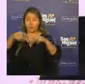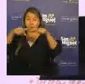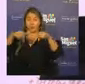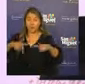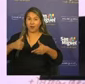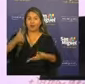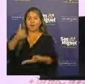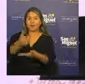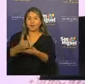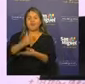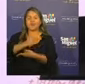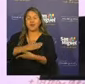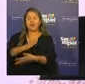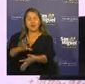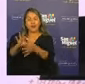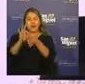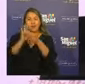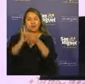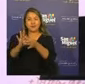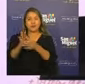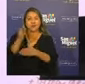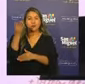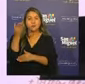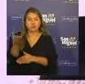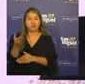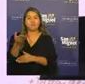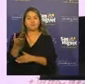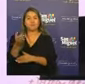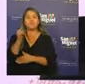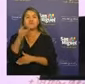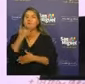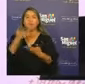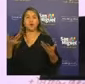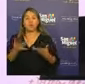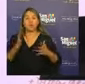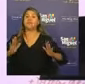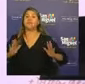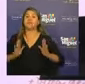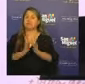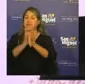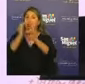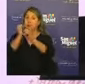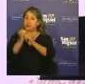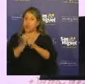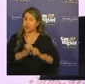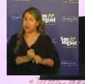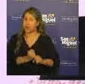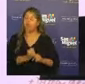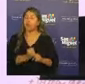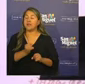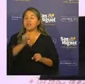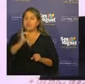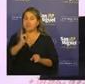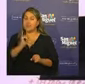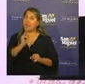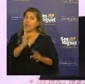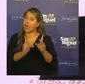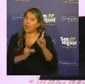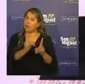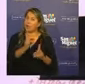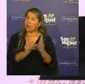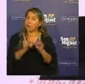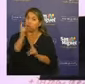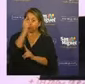quiero agradecerte públicamente, porque San Miguel, no sin dificultades, pero hoy día claramente por una